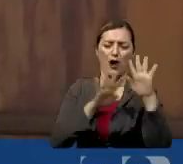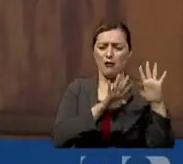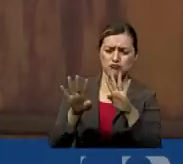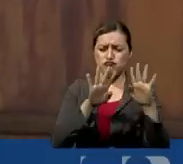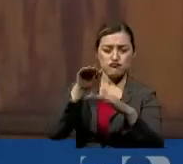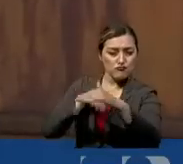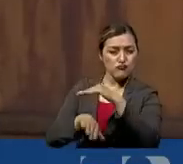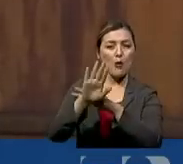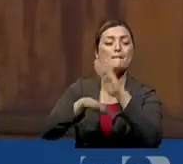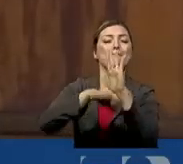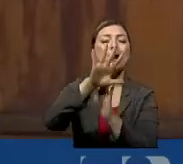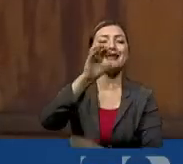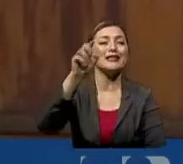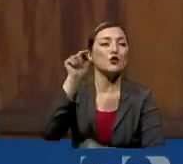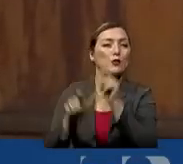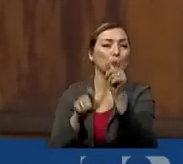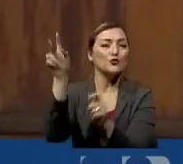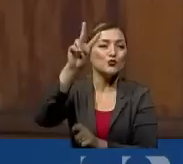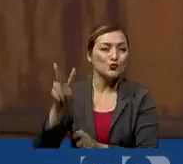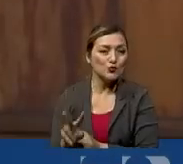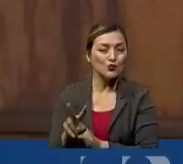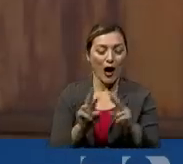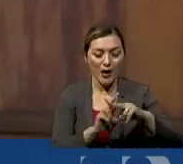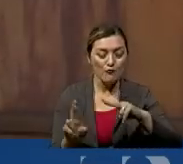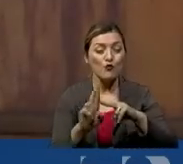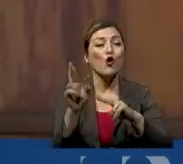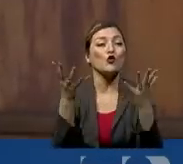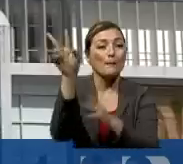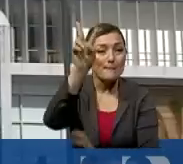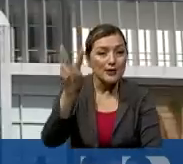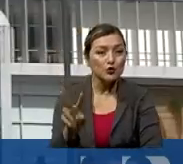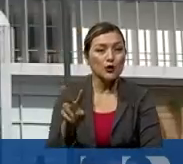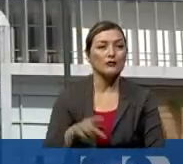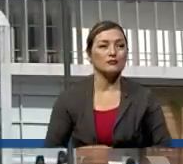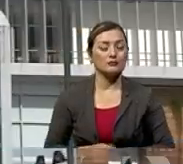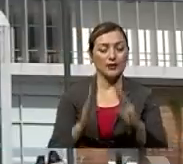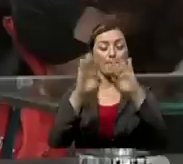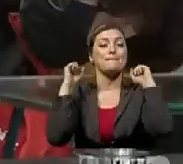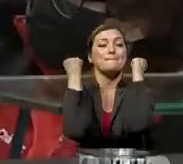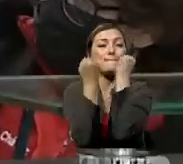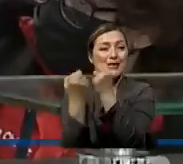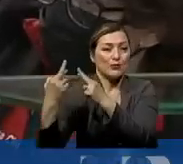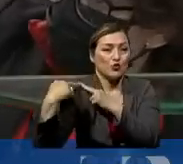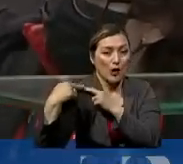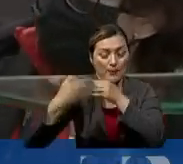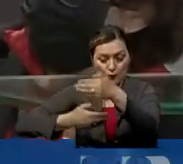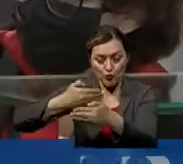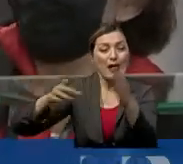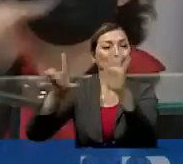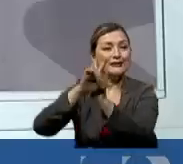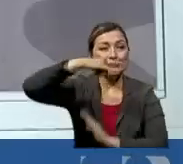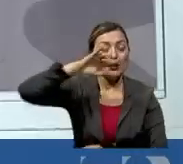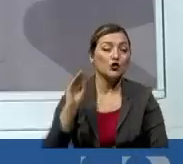mil personas migrantes y refugiadas procedentes especialmente de Venezuela. El MIE se encargará del procedimiento para regularizar a